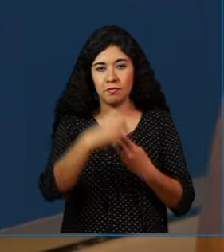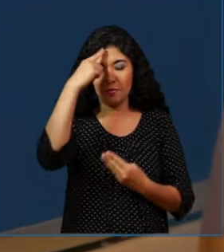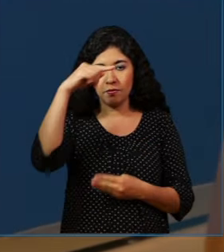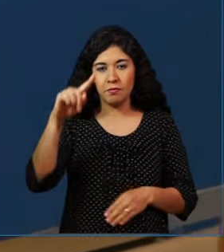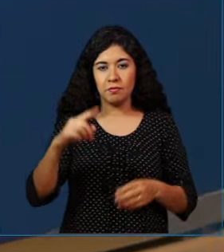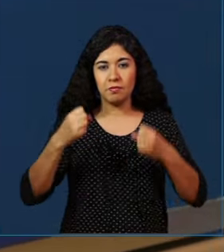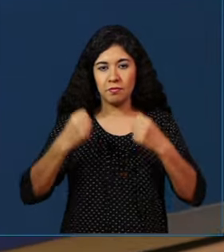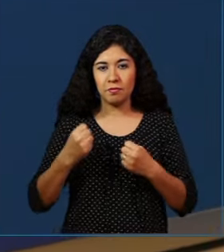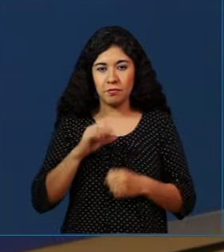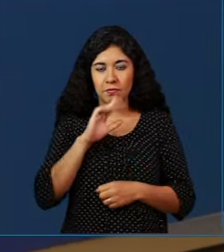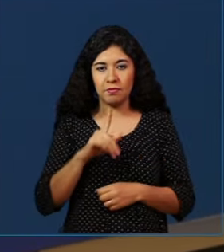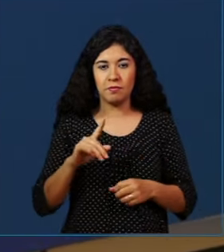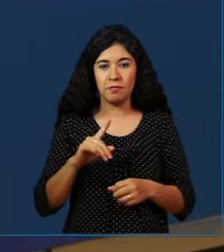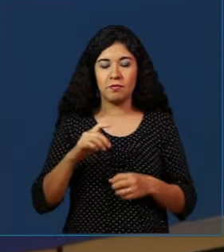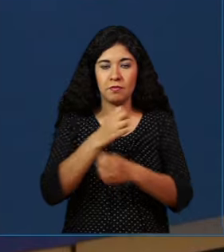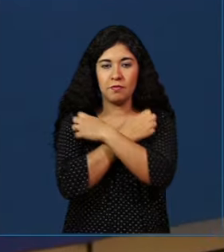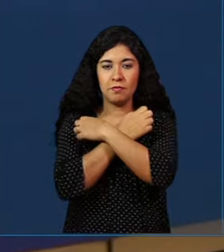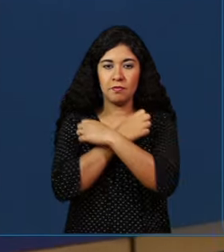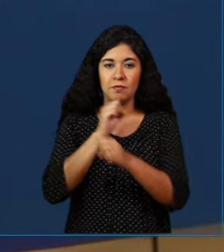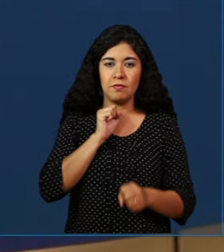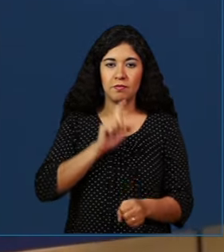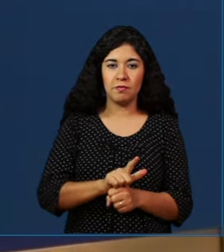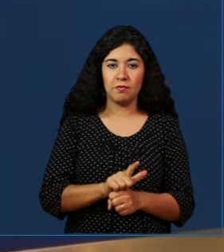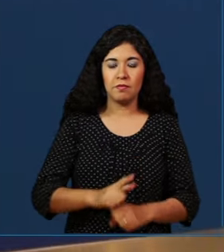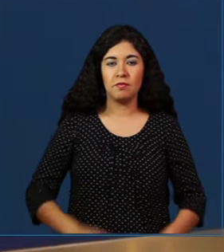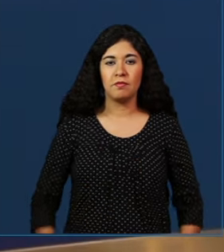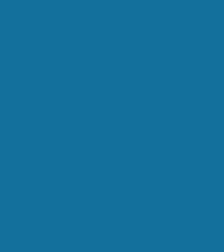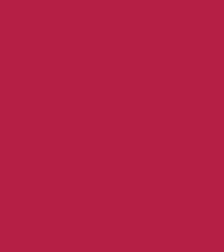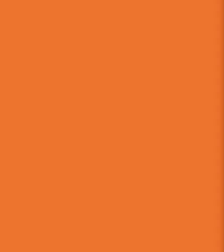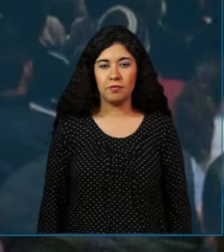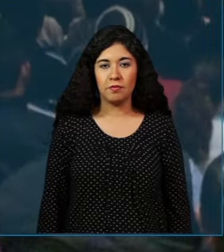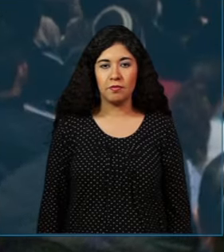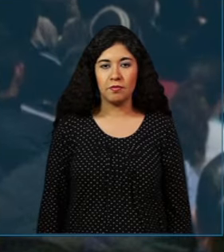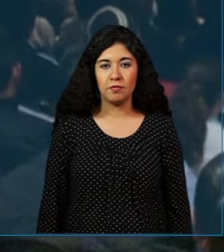Implementan programa para fortalecer la educación especial.